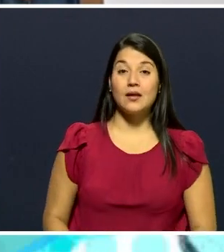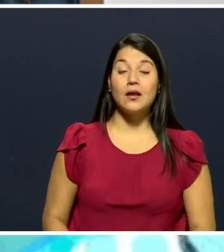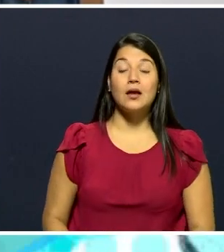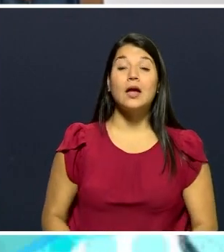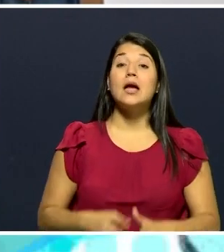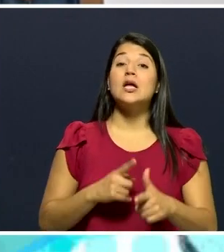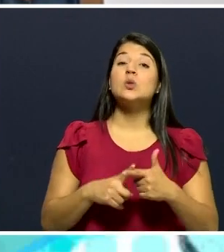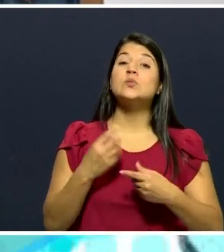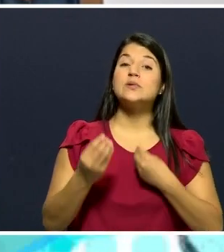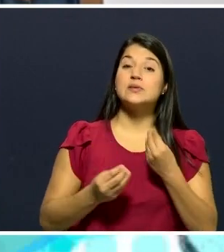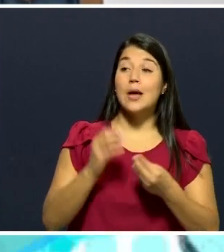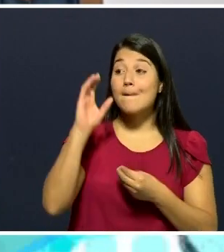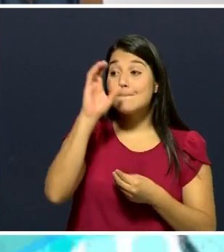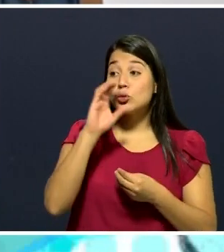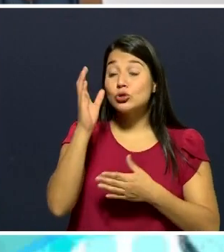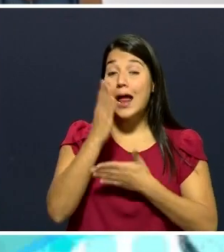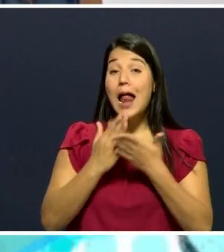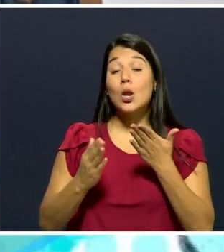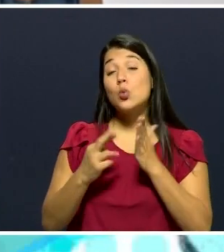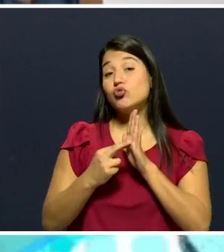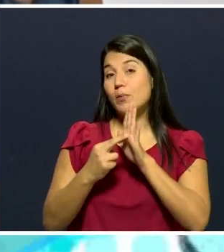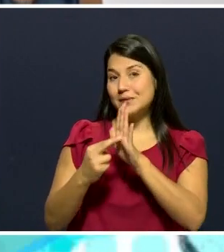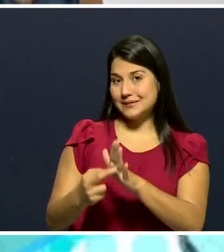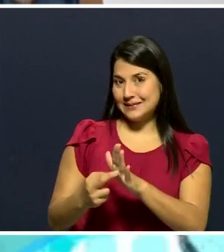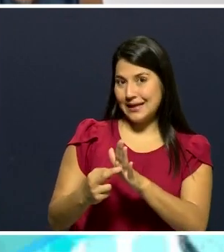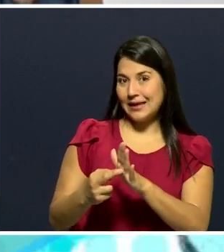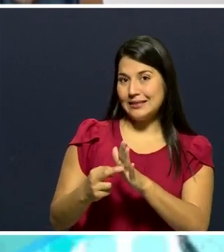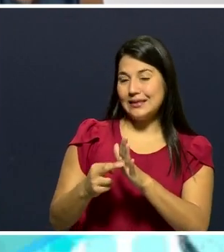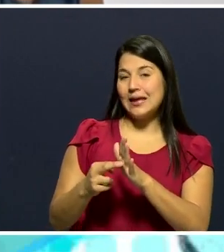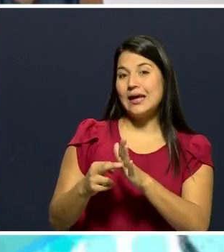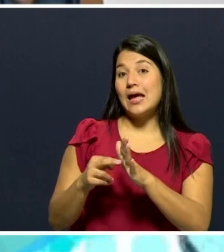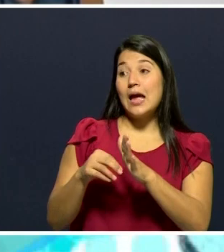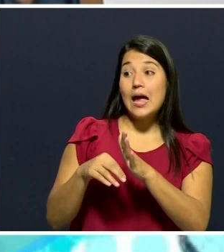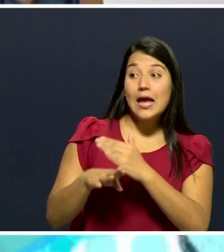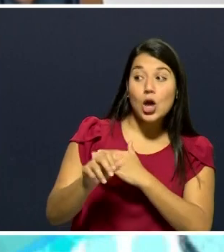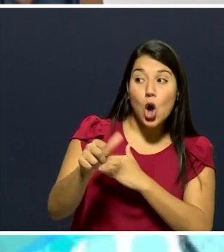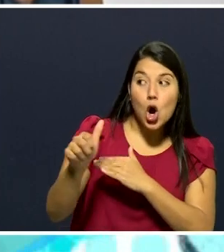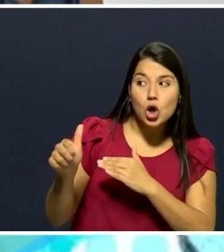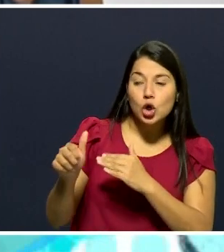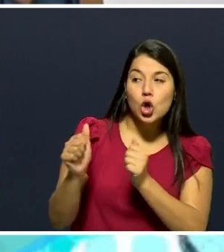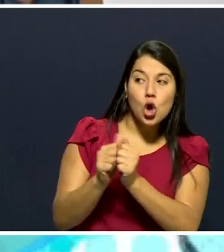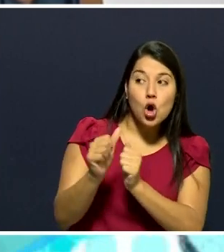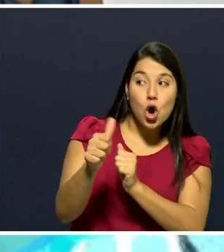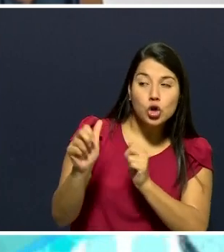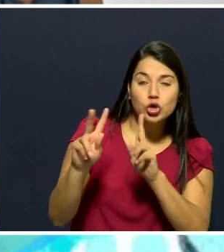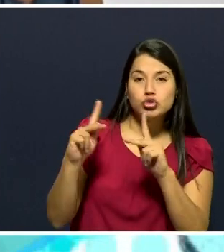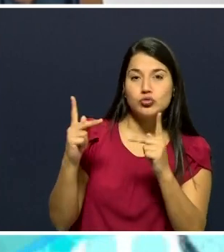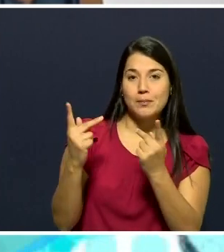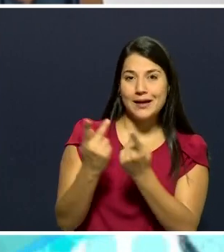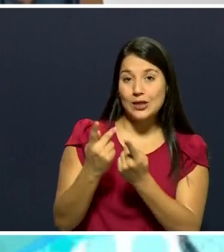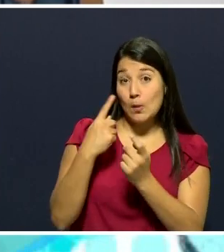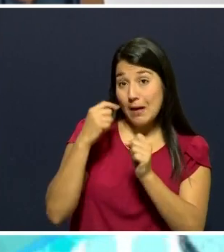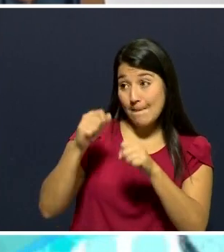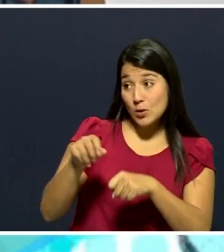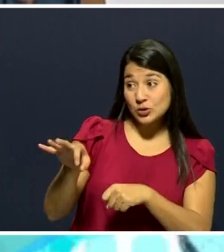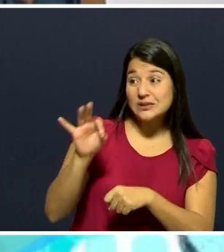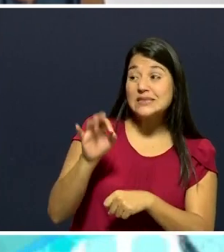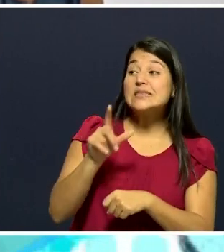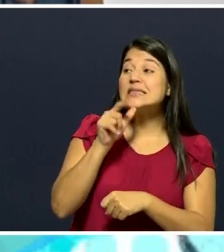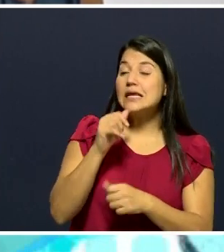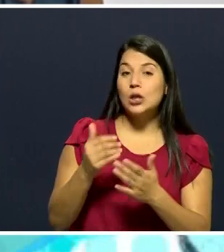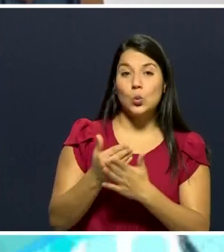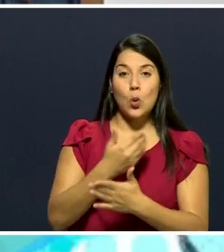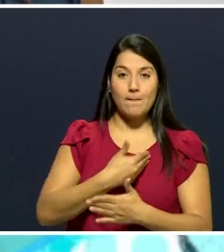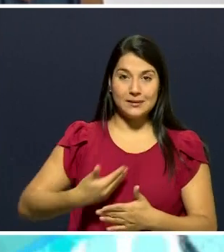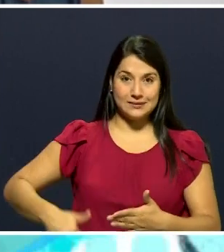entonces es buscar un representante entre las otras unidades partidistas para poder establecer quién va a ser esa persona líder, y a partir